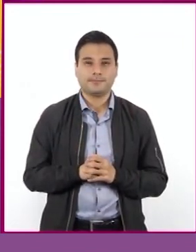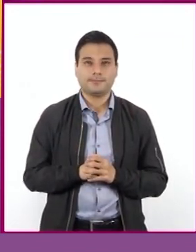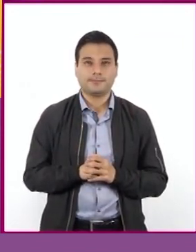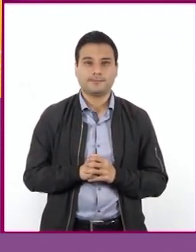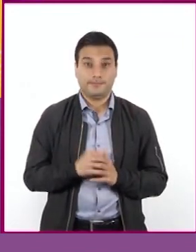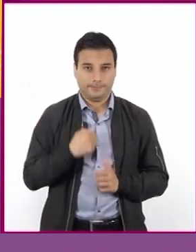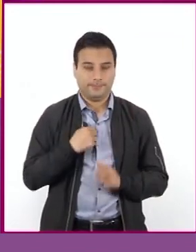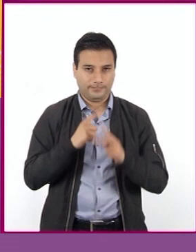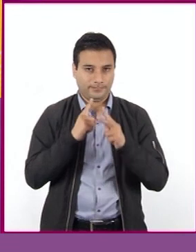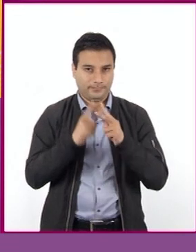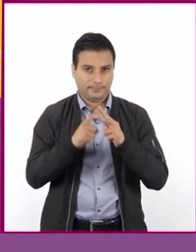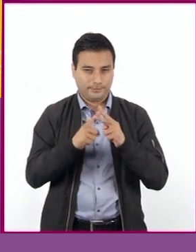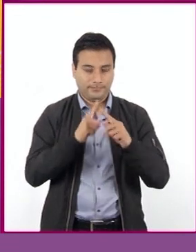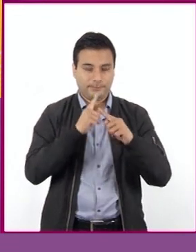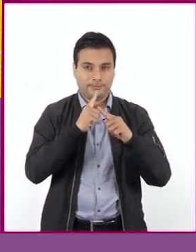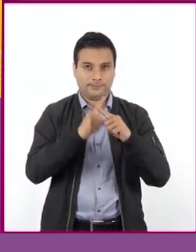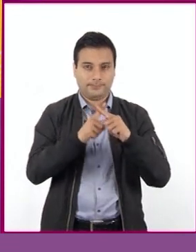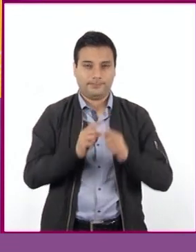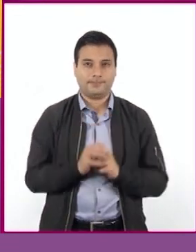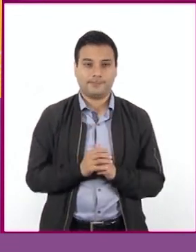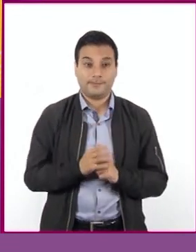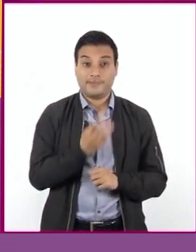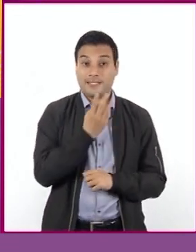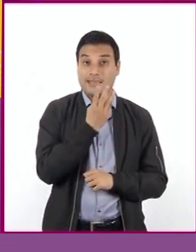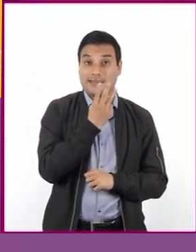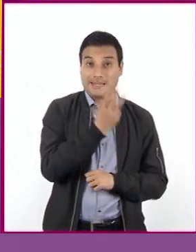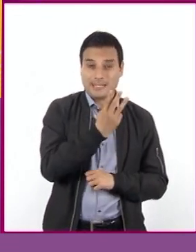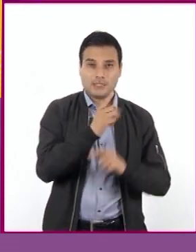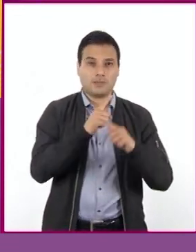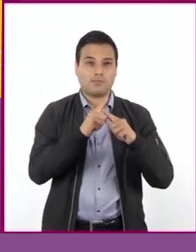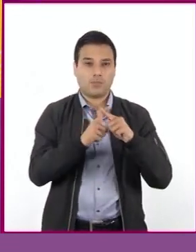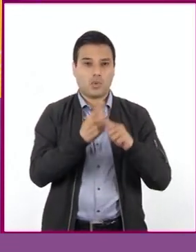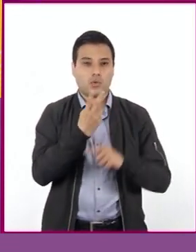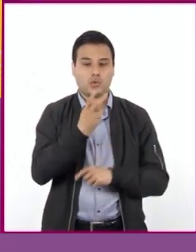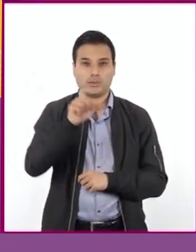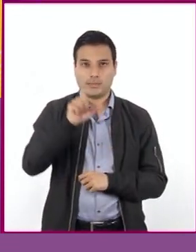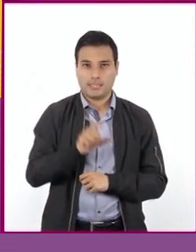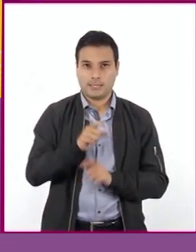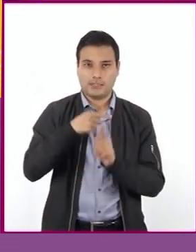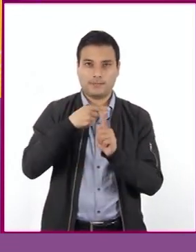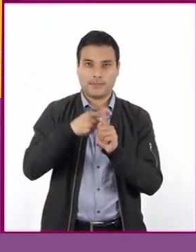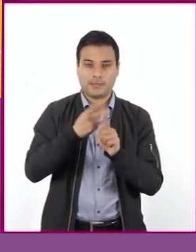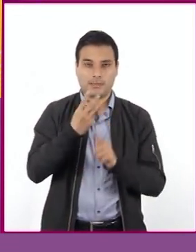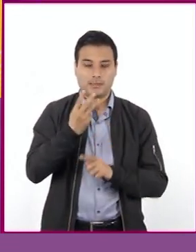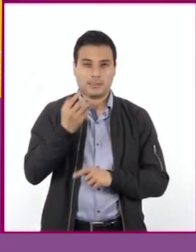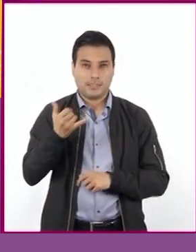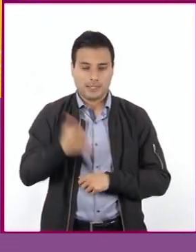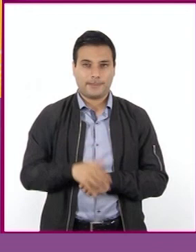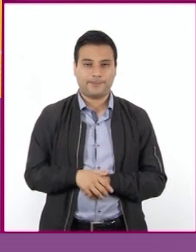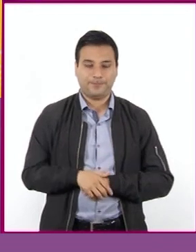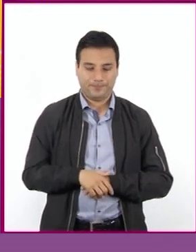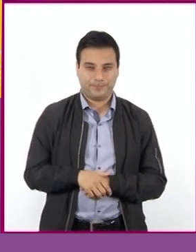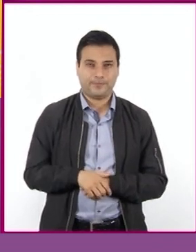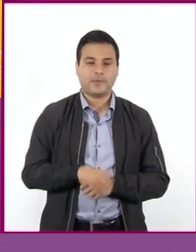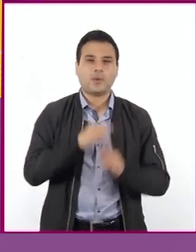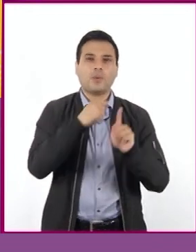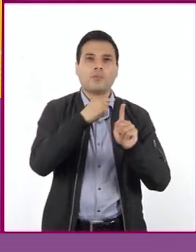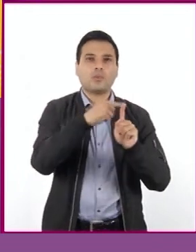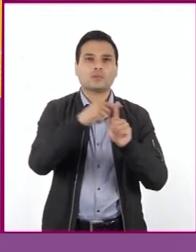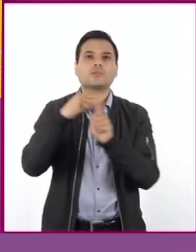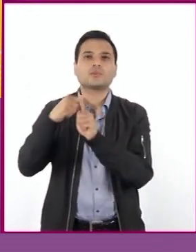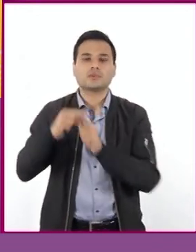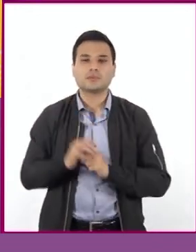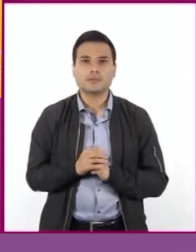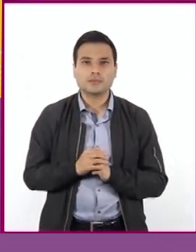Realizamos la multiplicación del número 3 por la primera ecuación, empezando por los signos. Positivo por